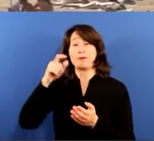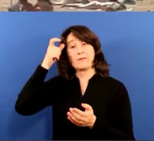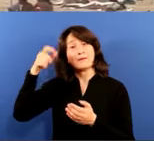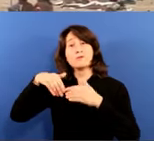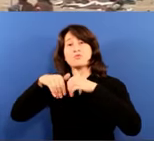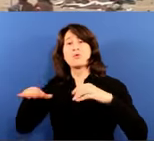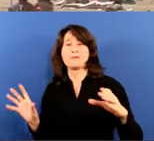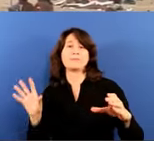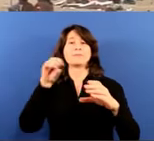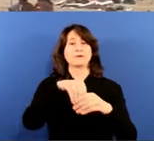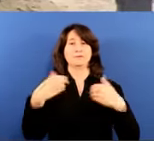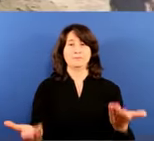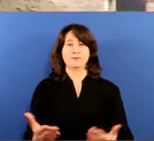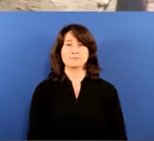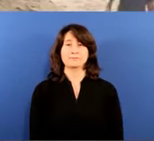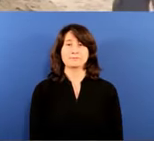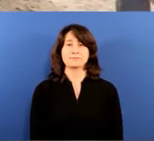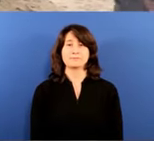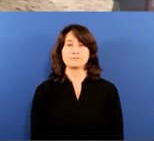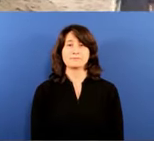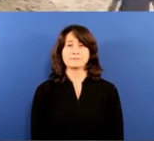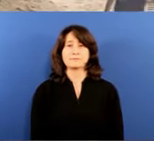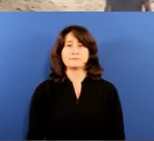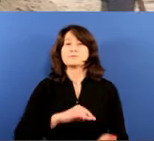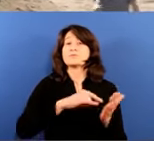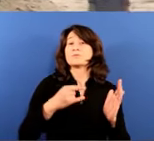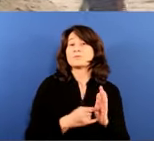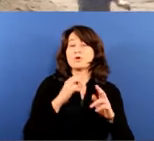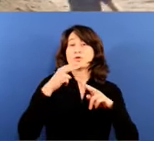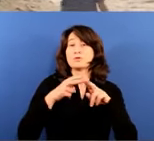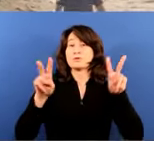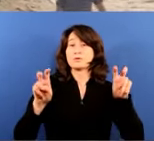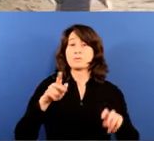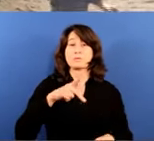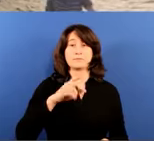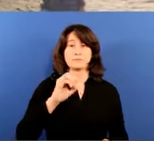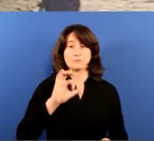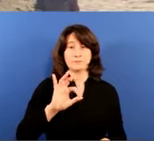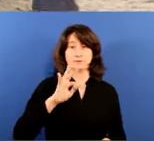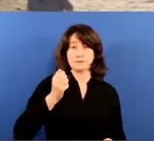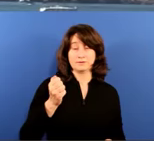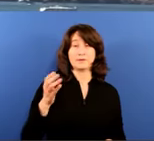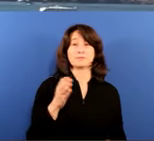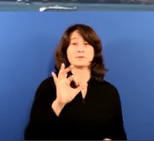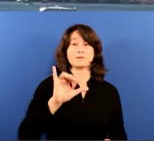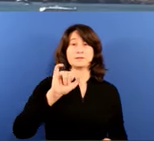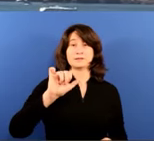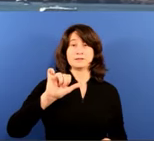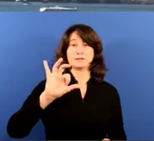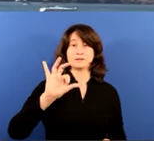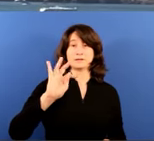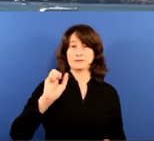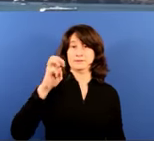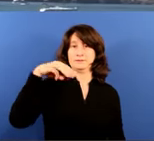Asti Tecnalia para la ejecución del proyecto denominado Costa System en las playas de La Arena, Bakio y Laida. Se trata de